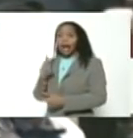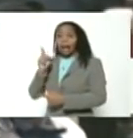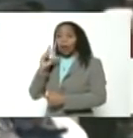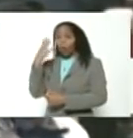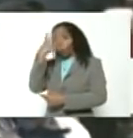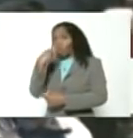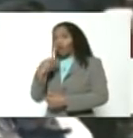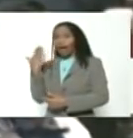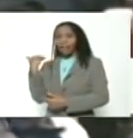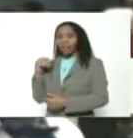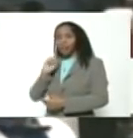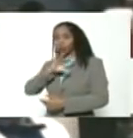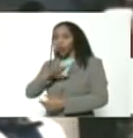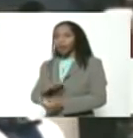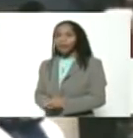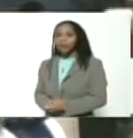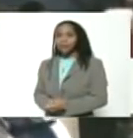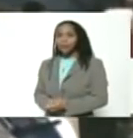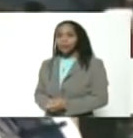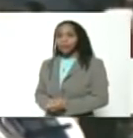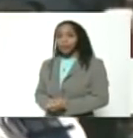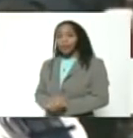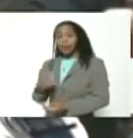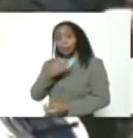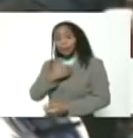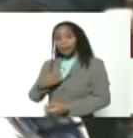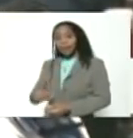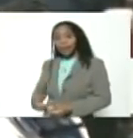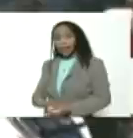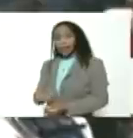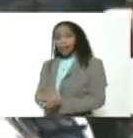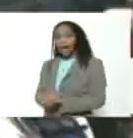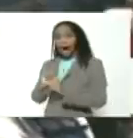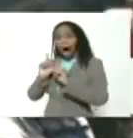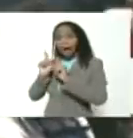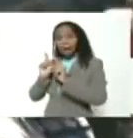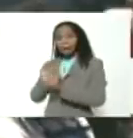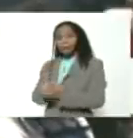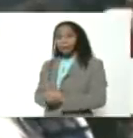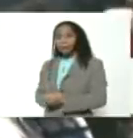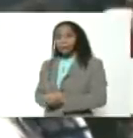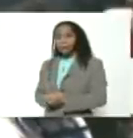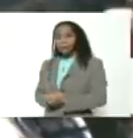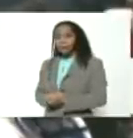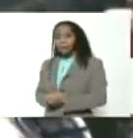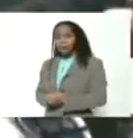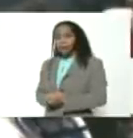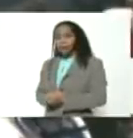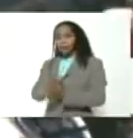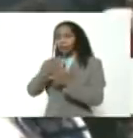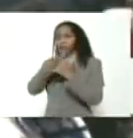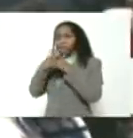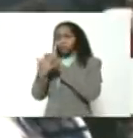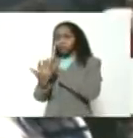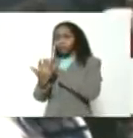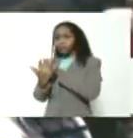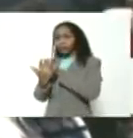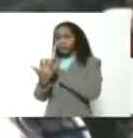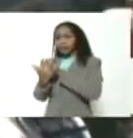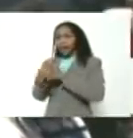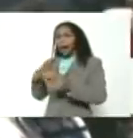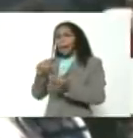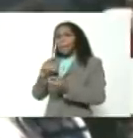Pues imagínese usted, bueno. Presidente, allí en el barrio Las